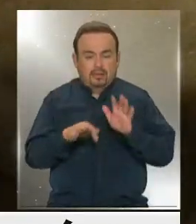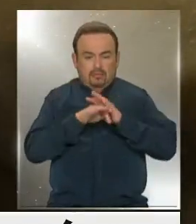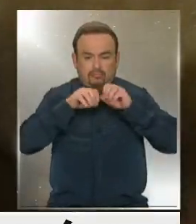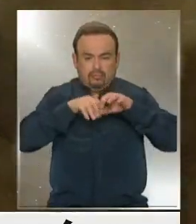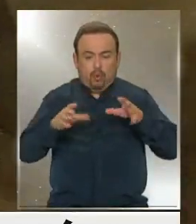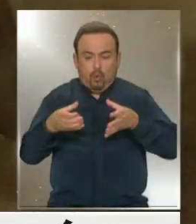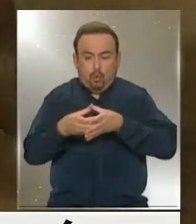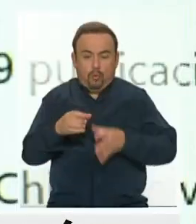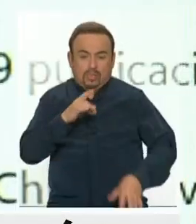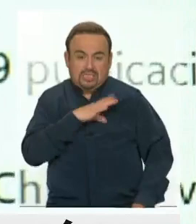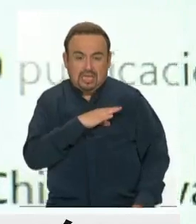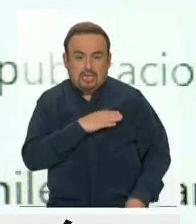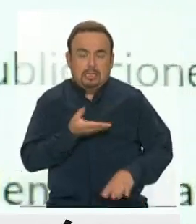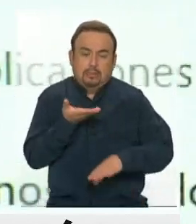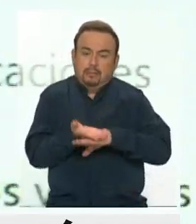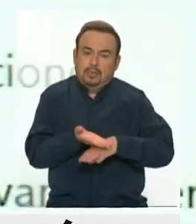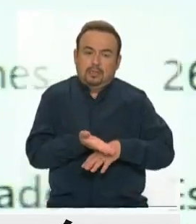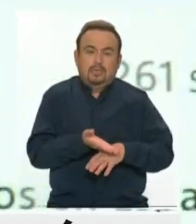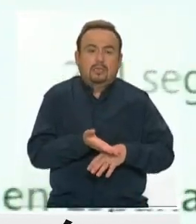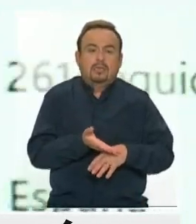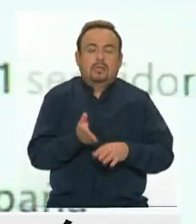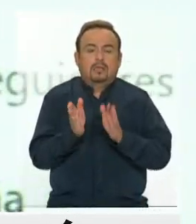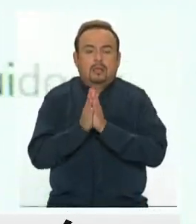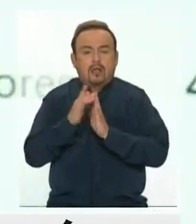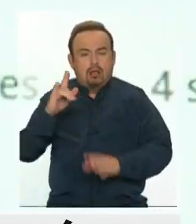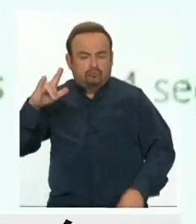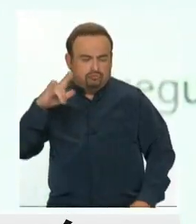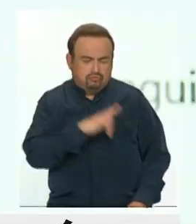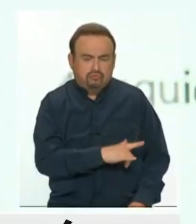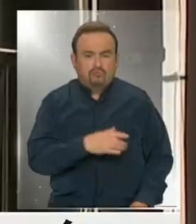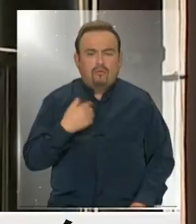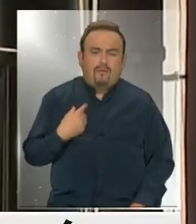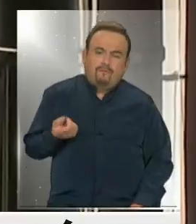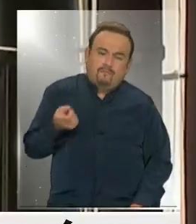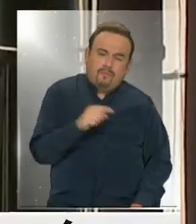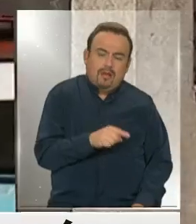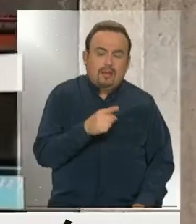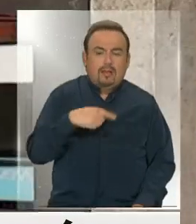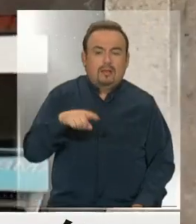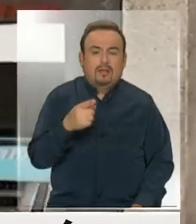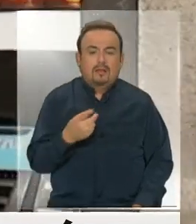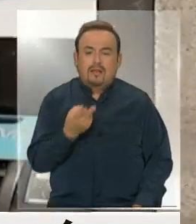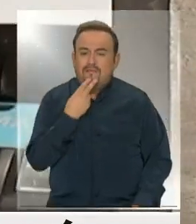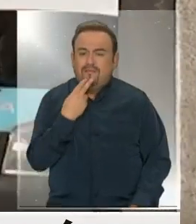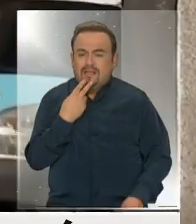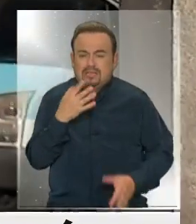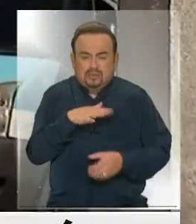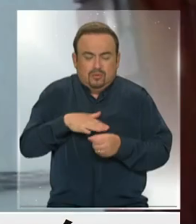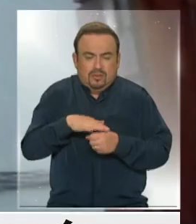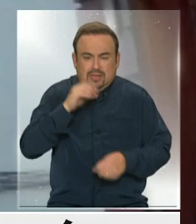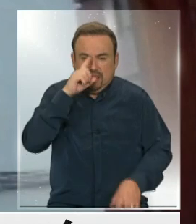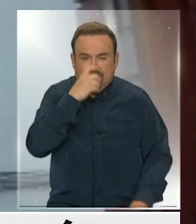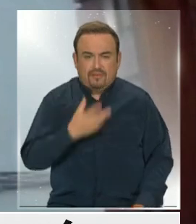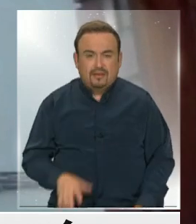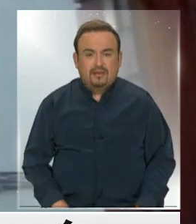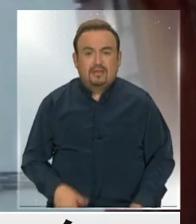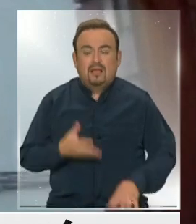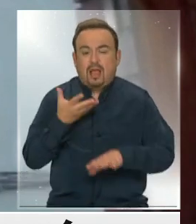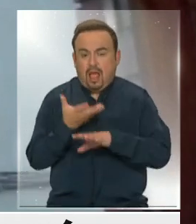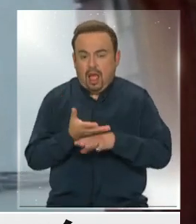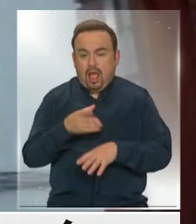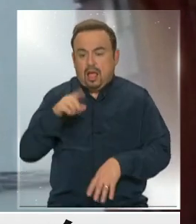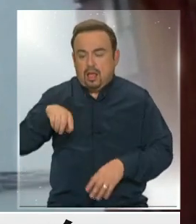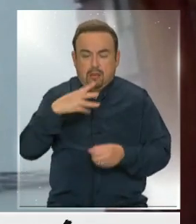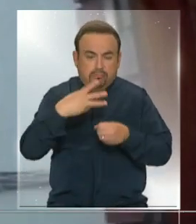un grupo de chilenos exige al gobierno vuelos de repatriación para aquellos compatriotas que viven una desgarradora situación. Hay personas